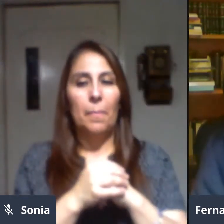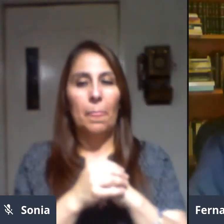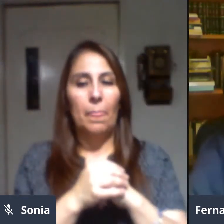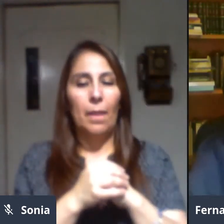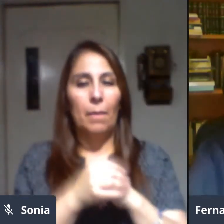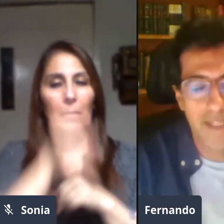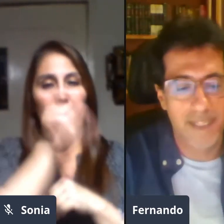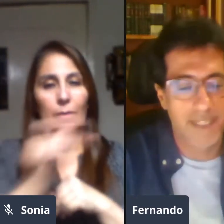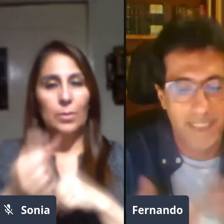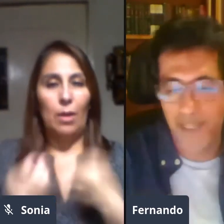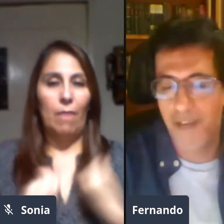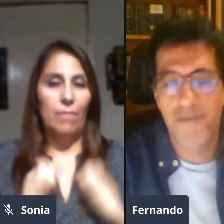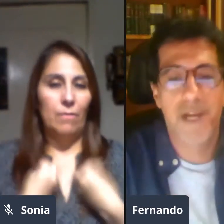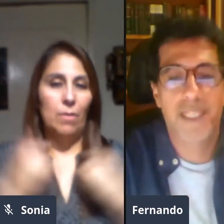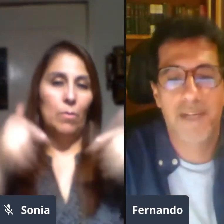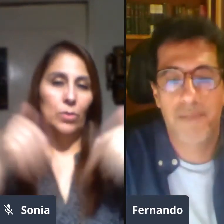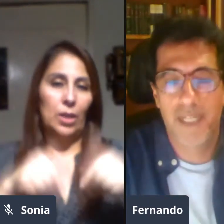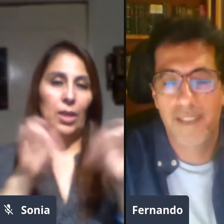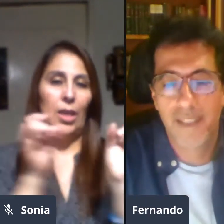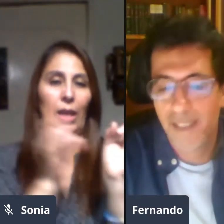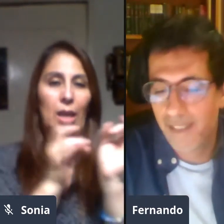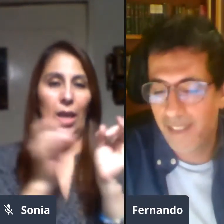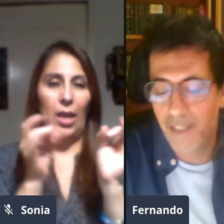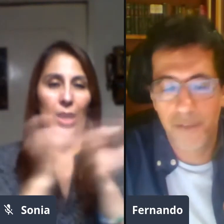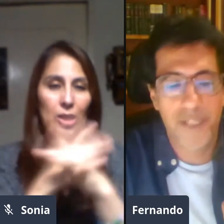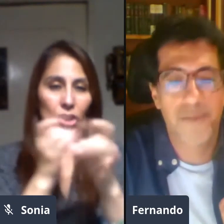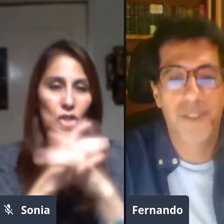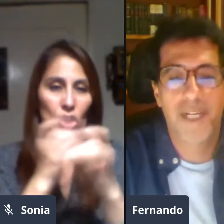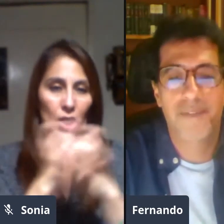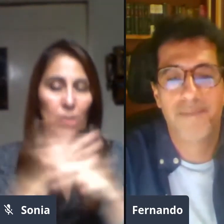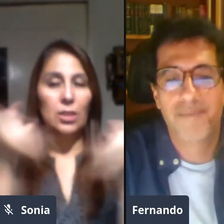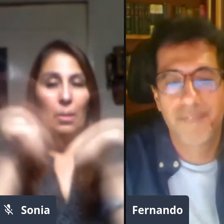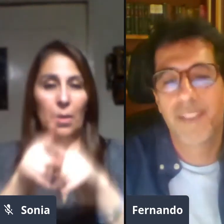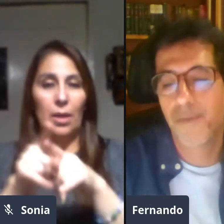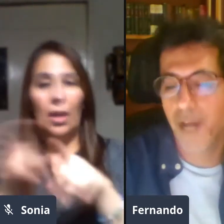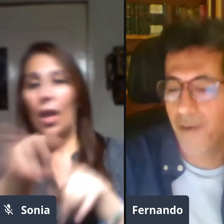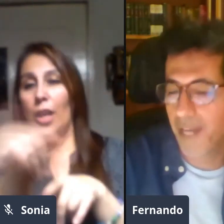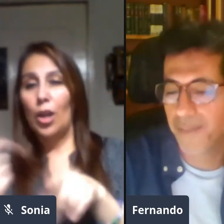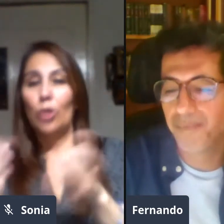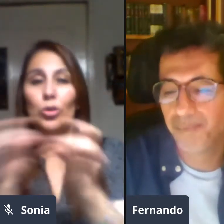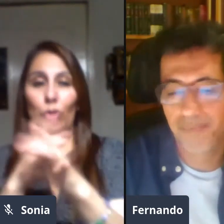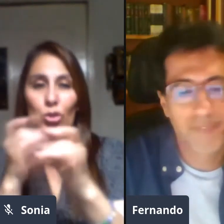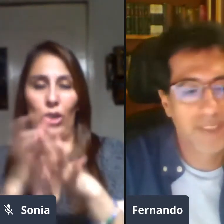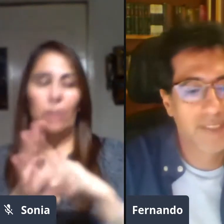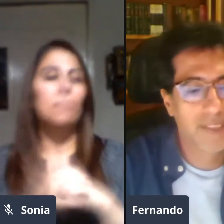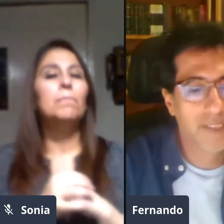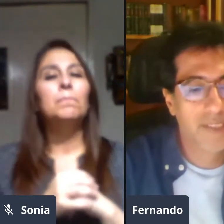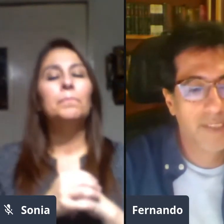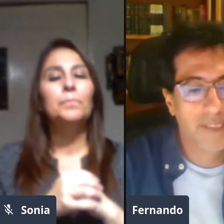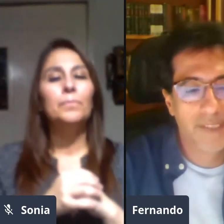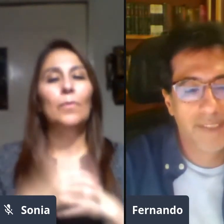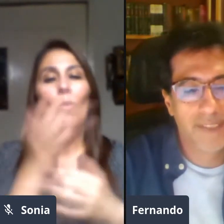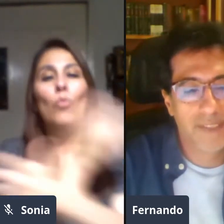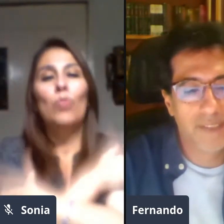en el chat de este y en el chat de afuera también tiene nos escuchamos un abrazo